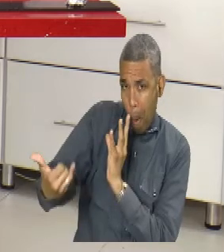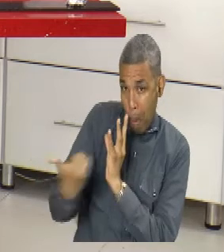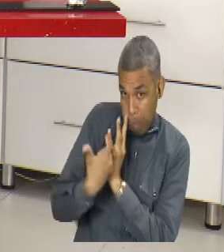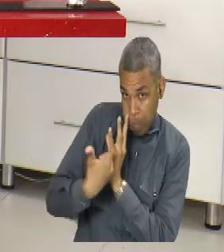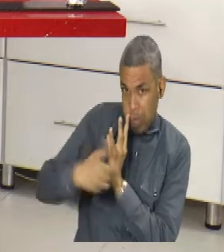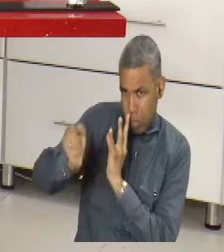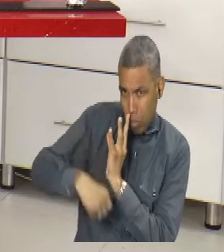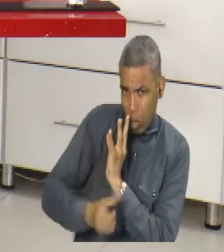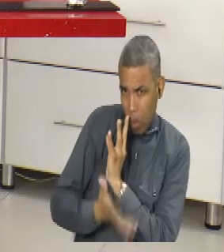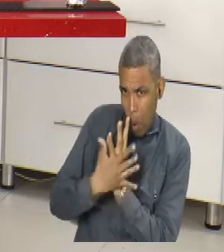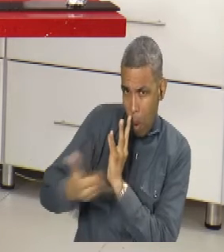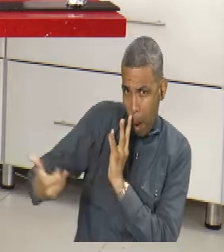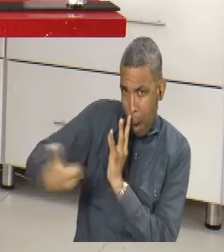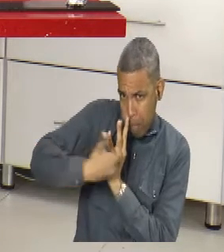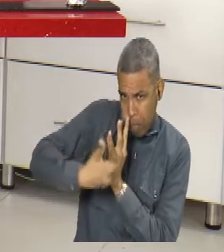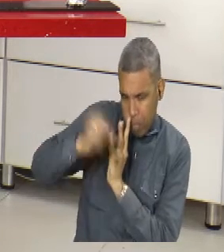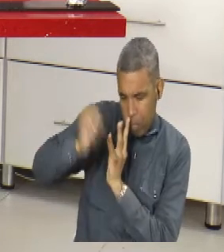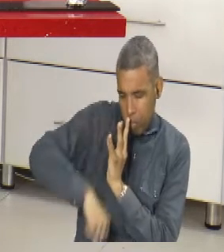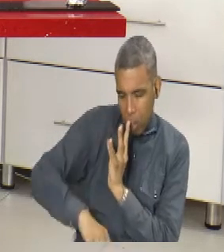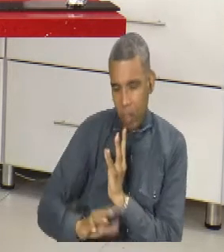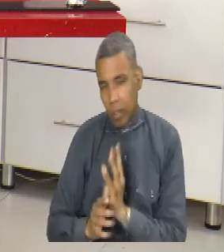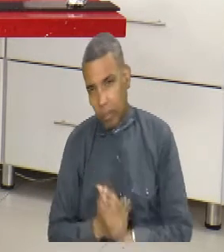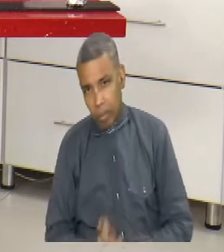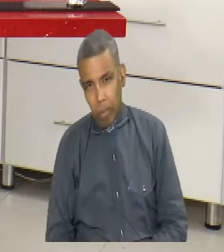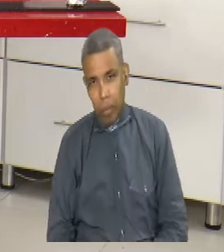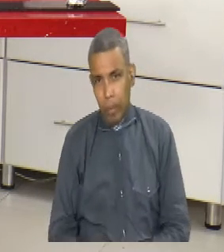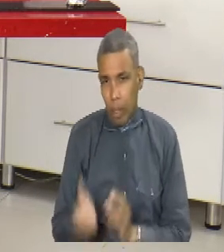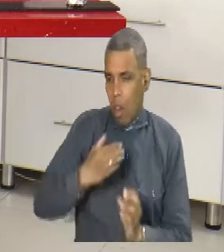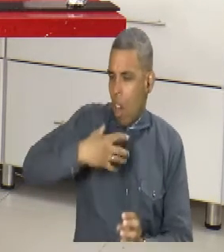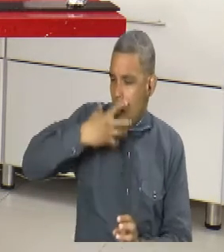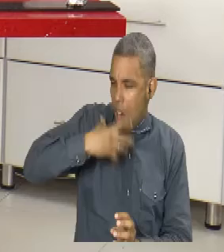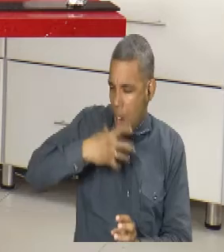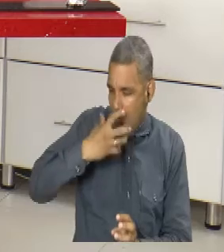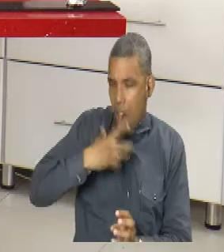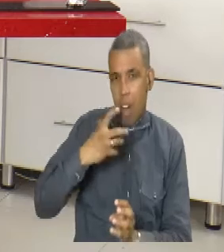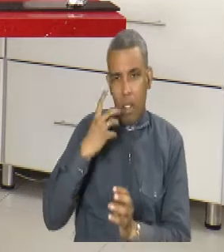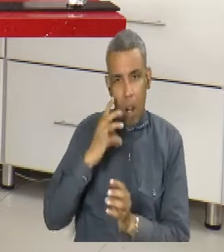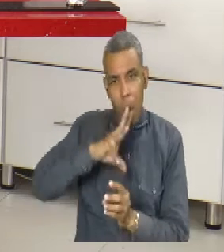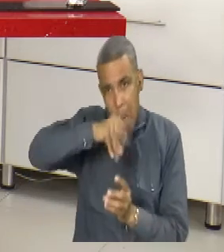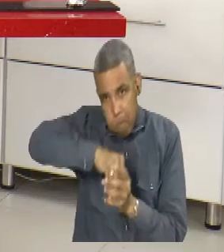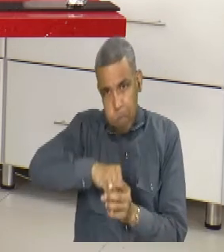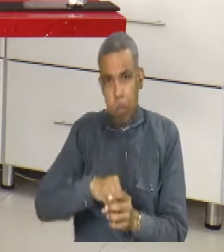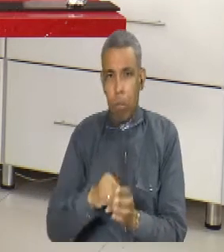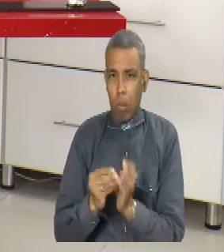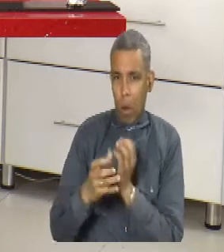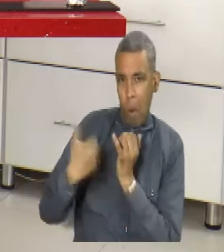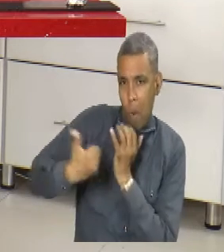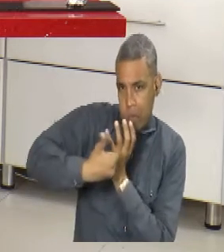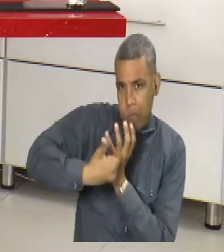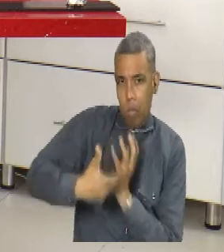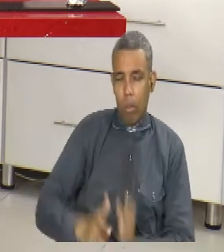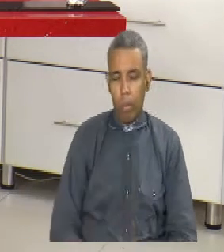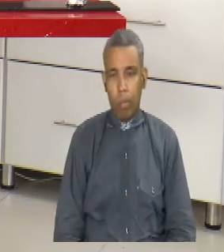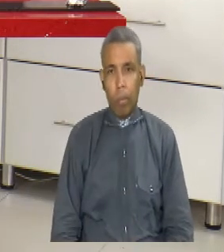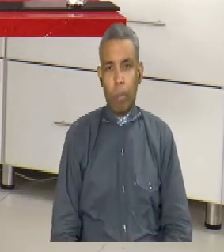también van a seguir cocinándose. Vamos a sacar la otra por acá también.